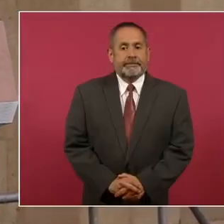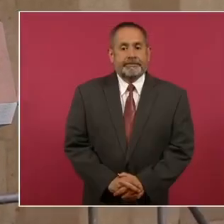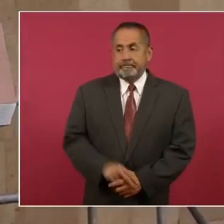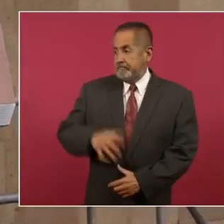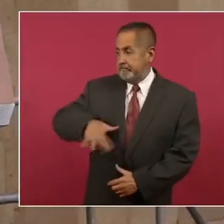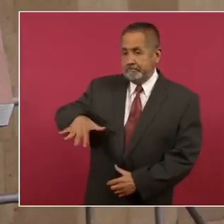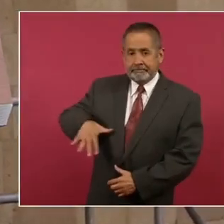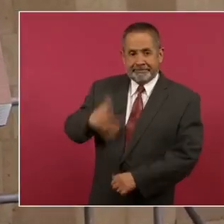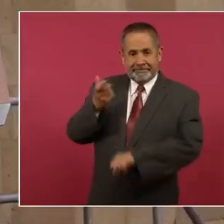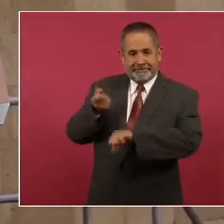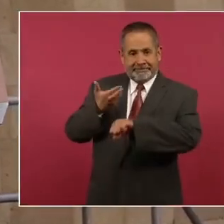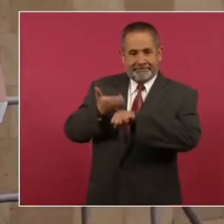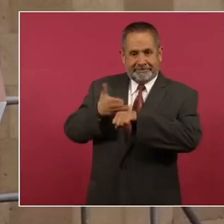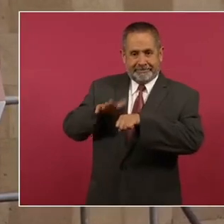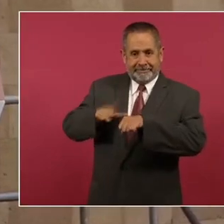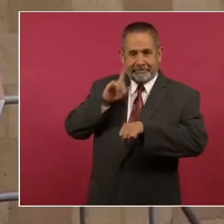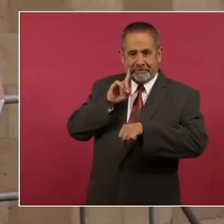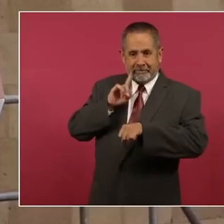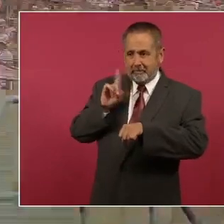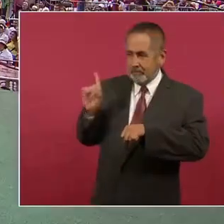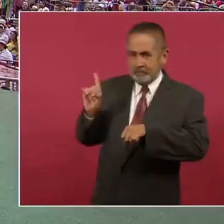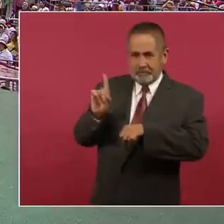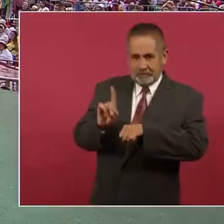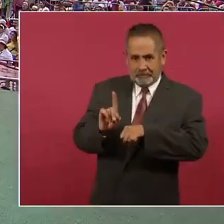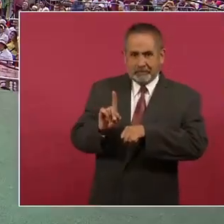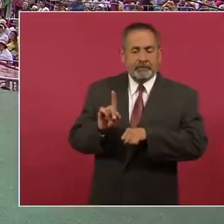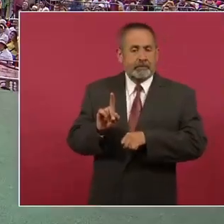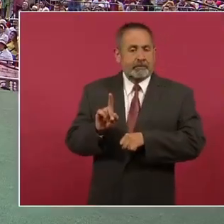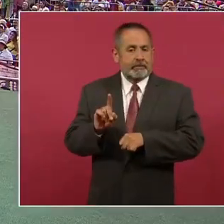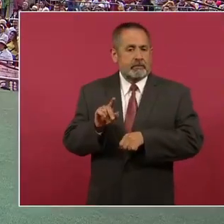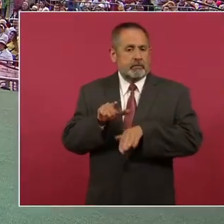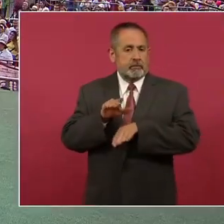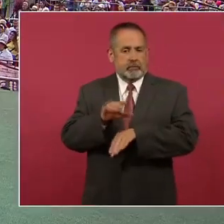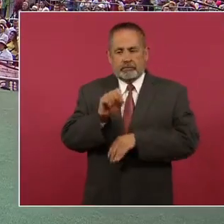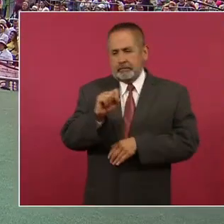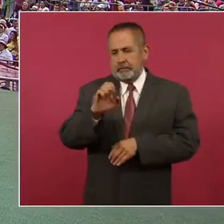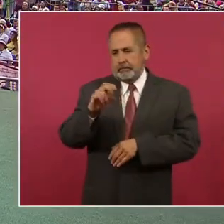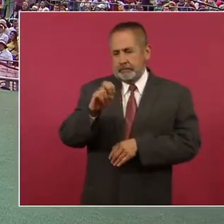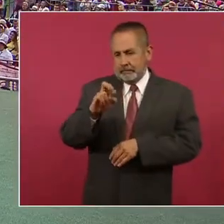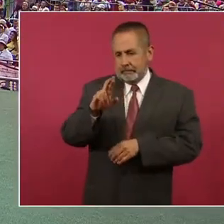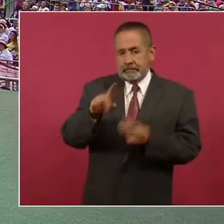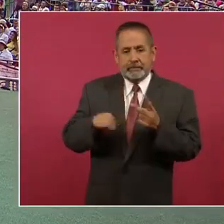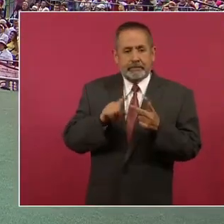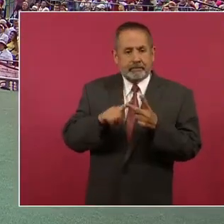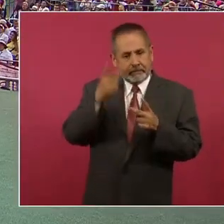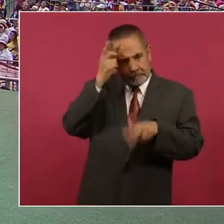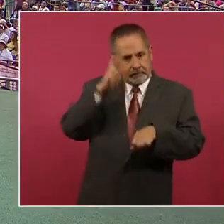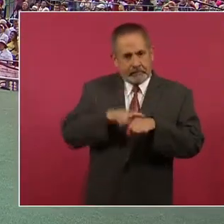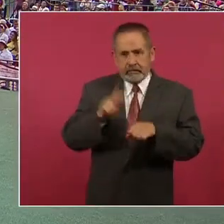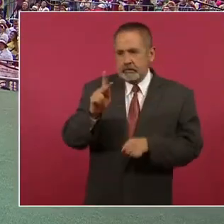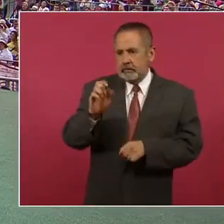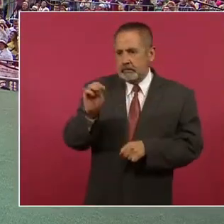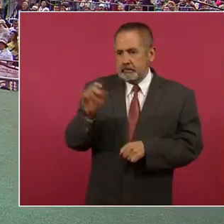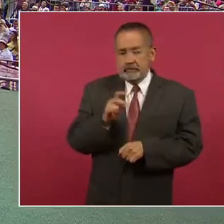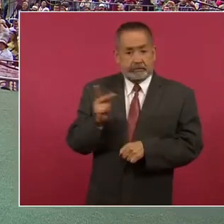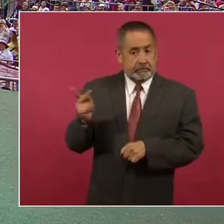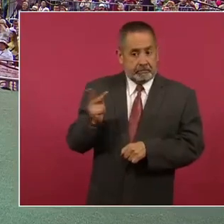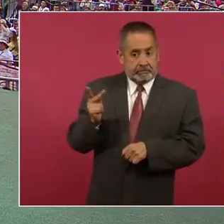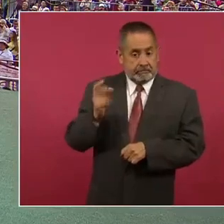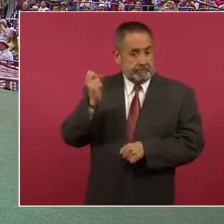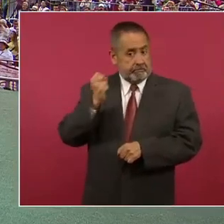informó la secretaria de Energía y el director de Pemex, podemos